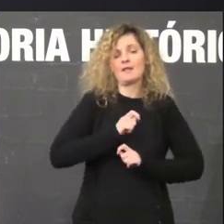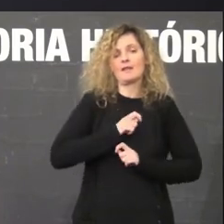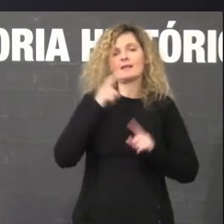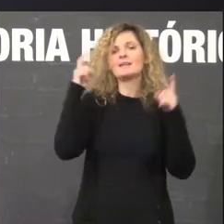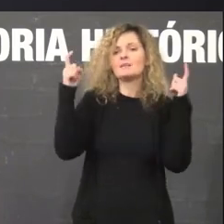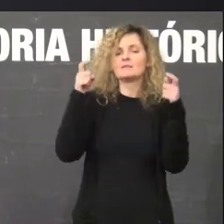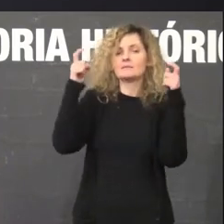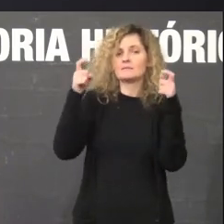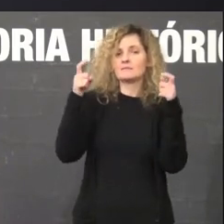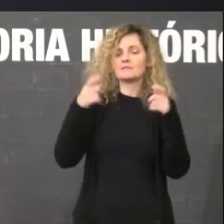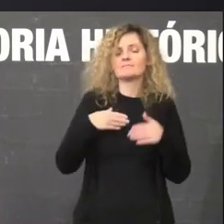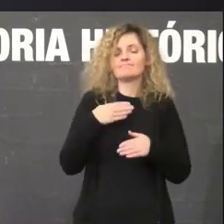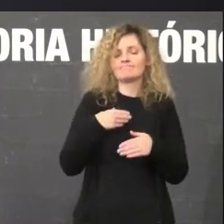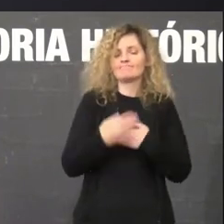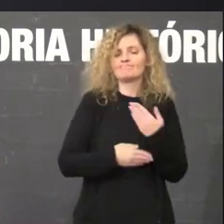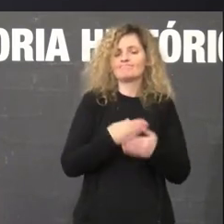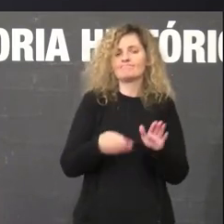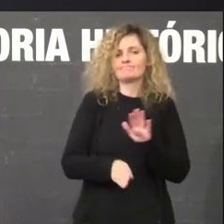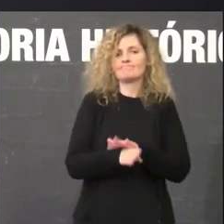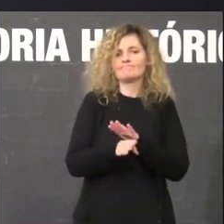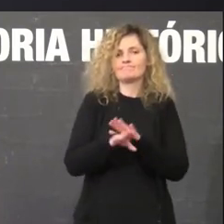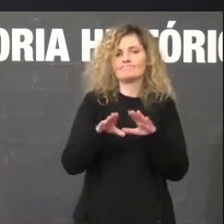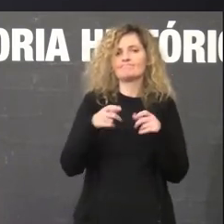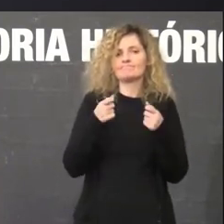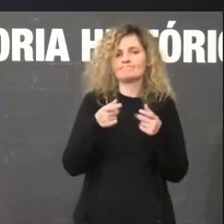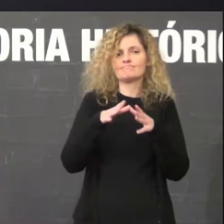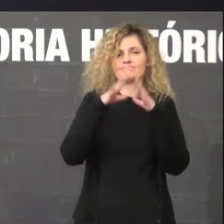trataré de seguir dando ese mensaje.